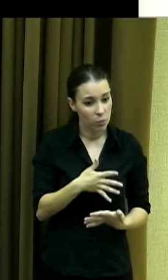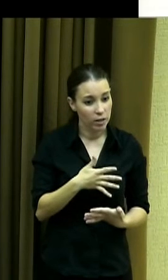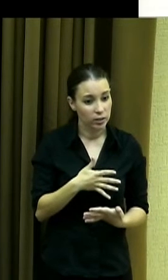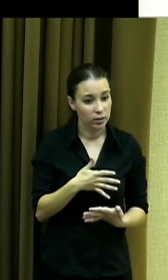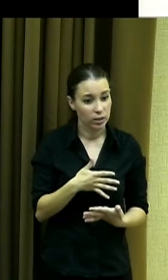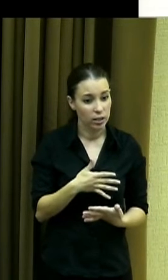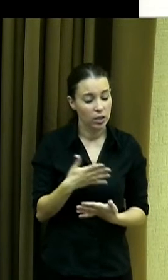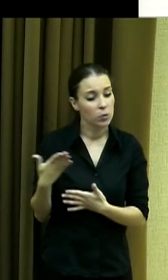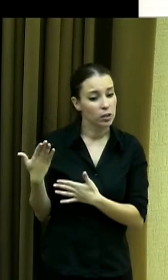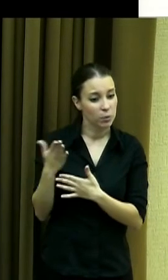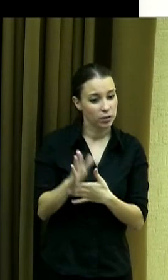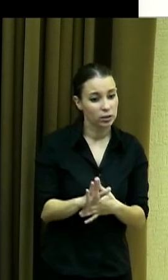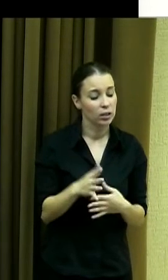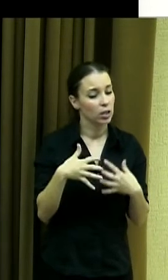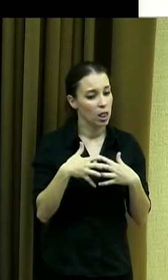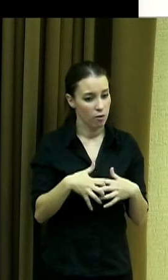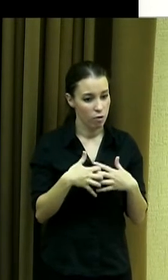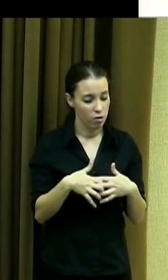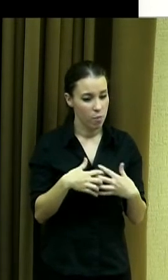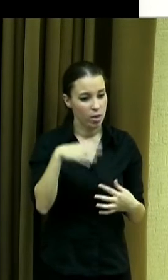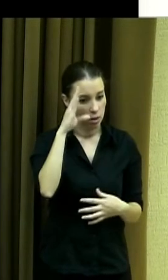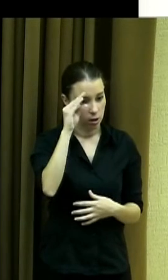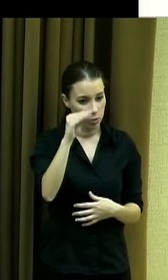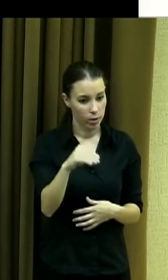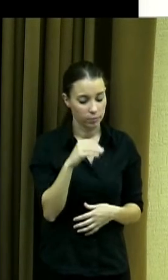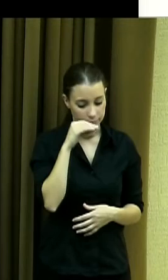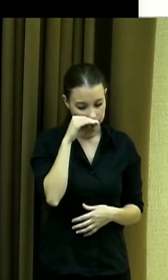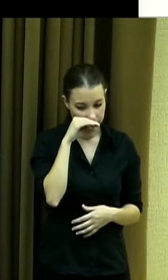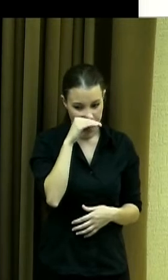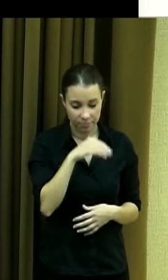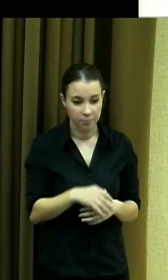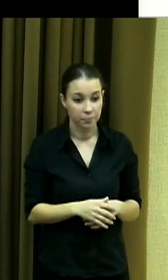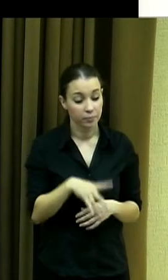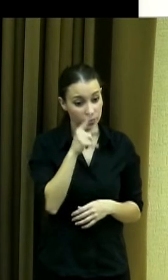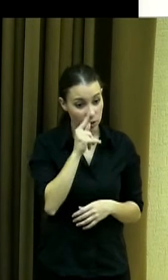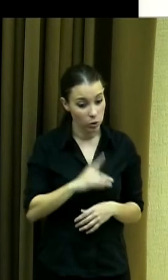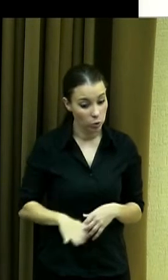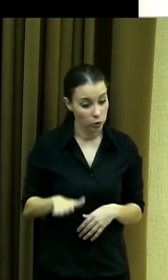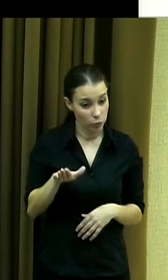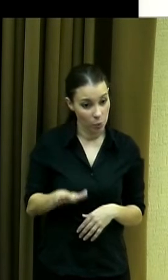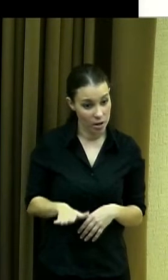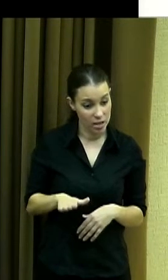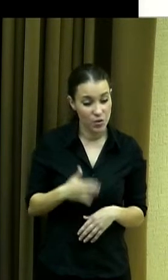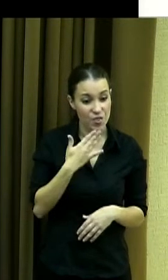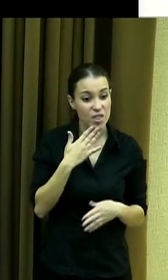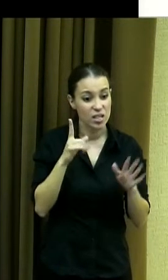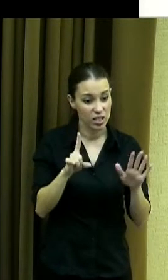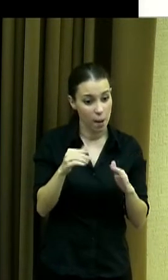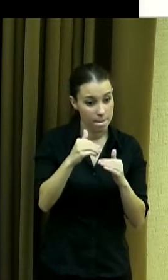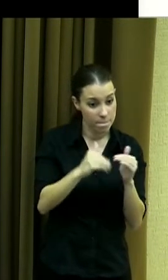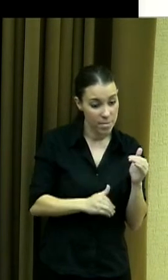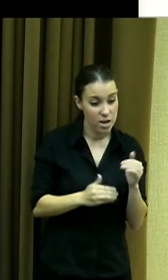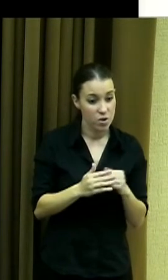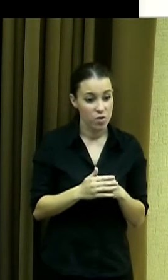fiel representante del funcionamiento intelectual. En los niños pequeños, menores de 6 años, no